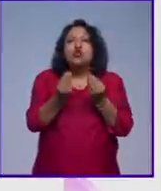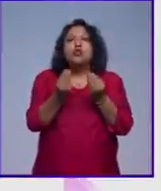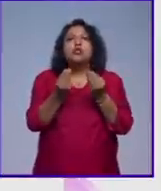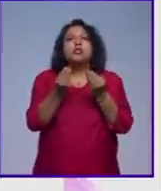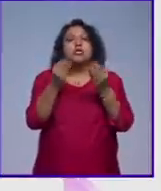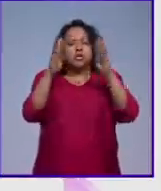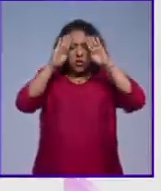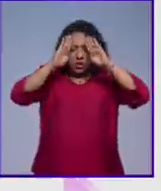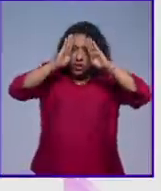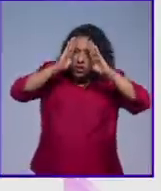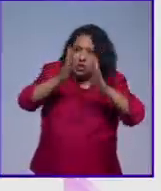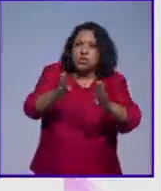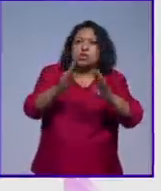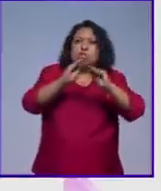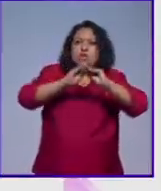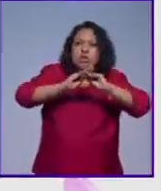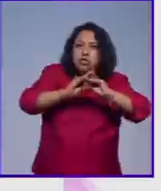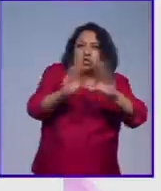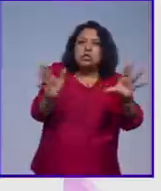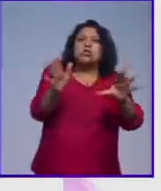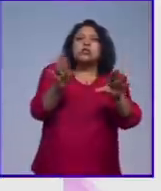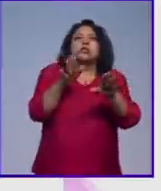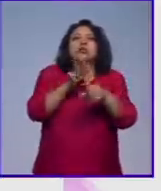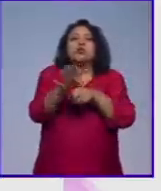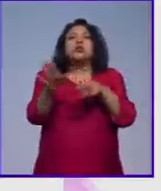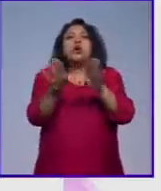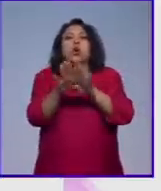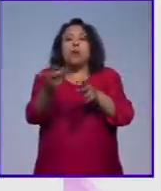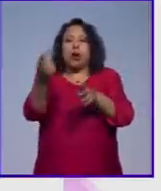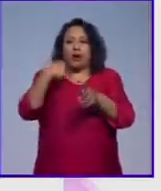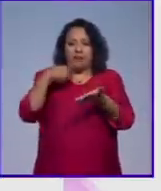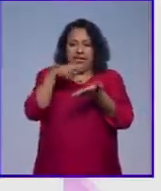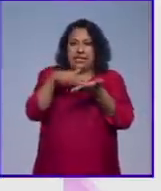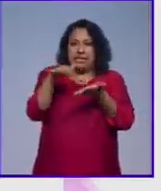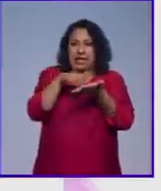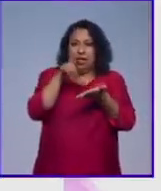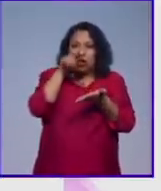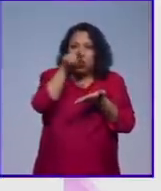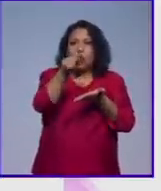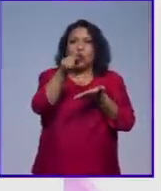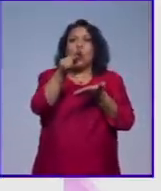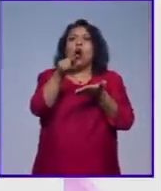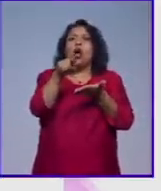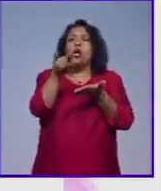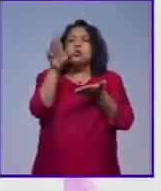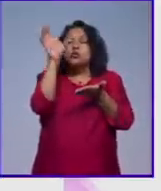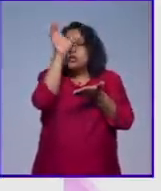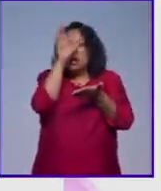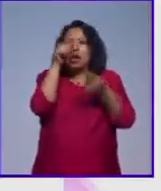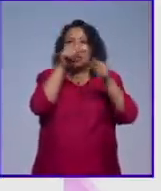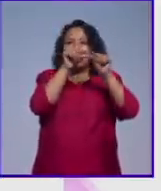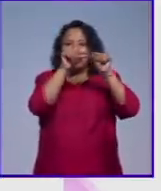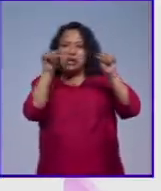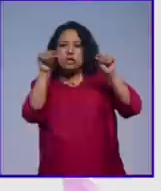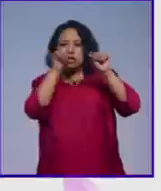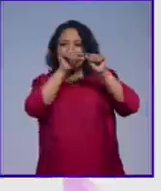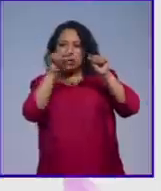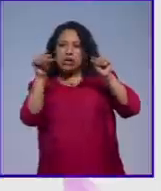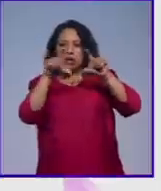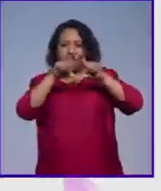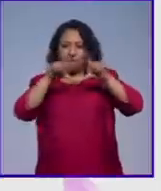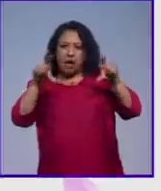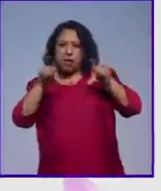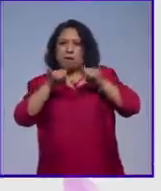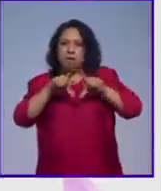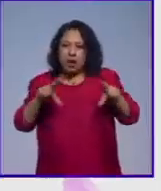muy consciente de cómo me estás leyendo tú. Muy consciente, línea por línea, párrafo a